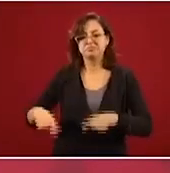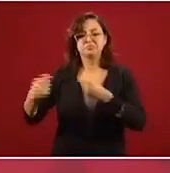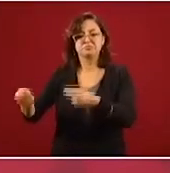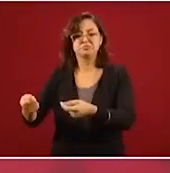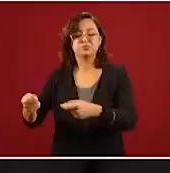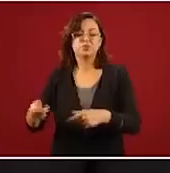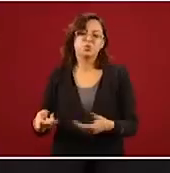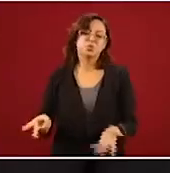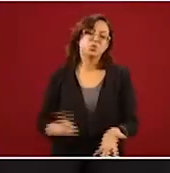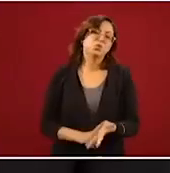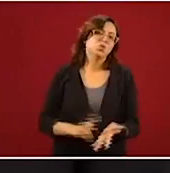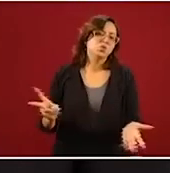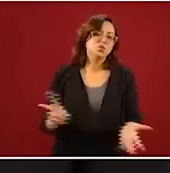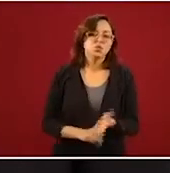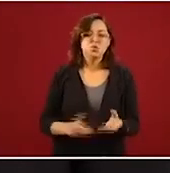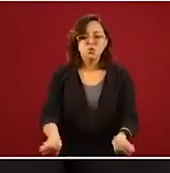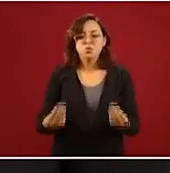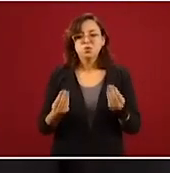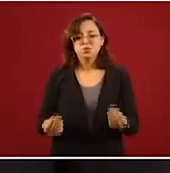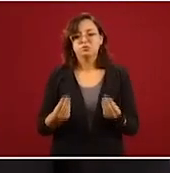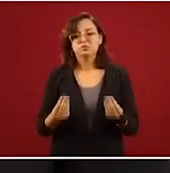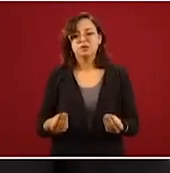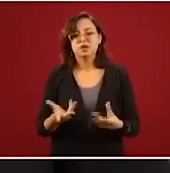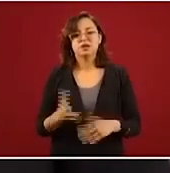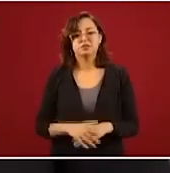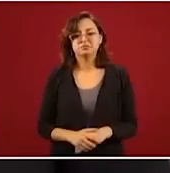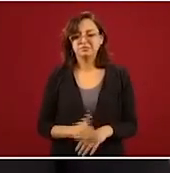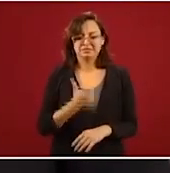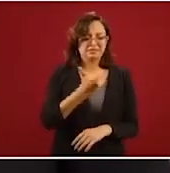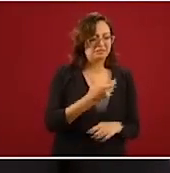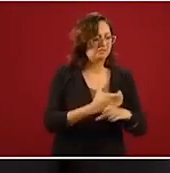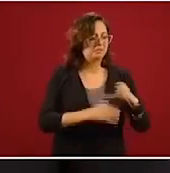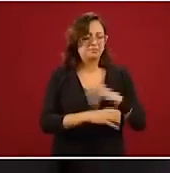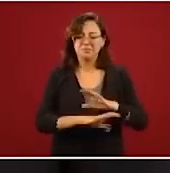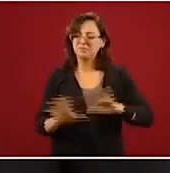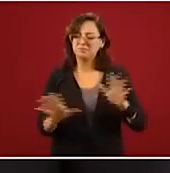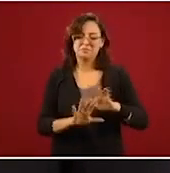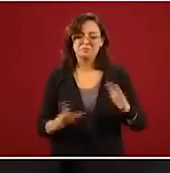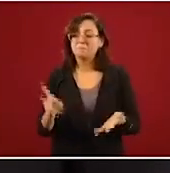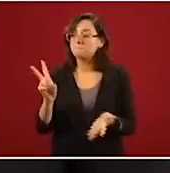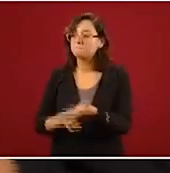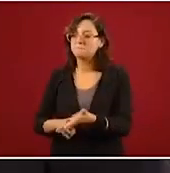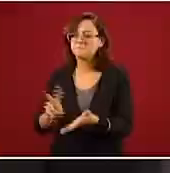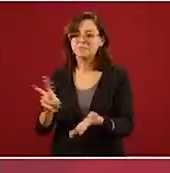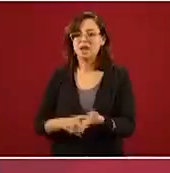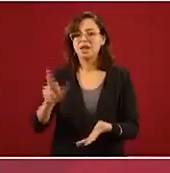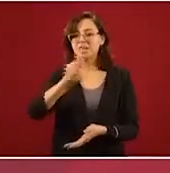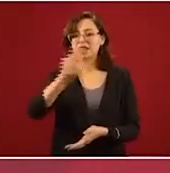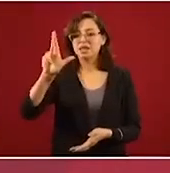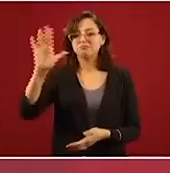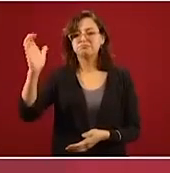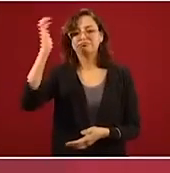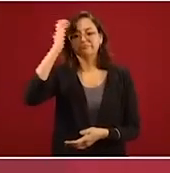muchísimo más que dinero o que bienes materiales. Un